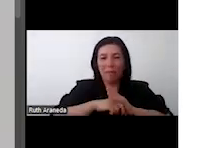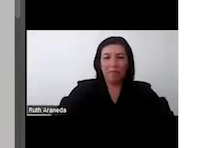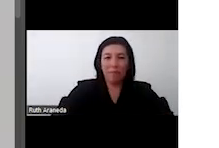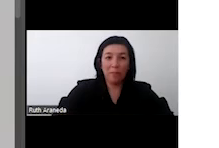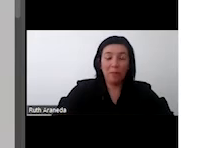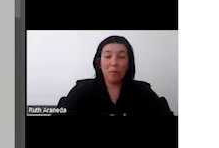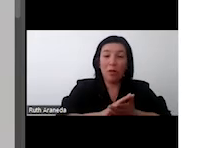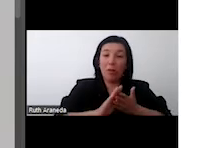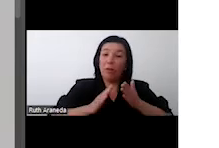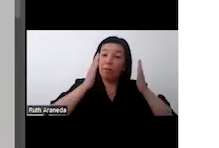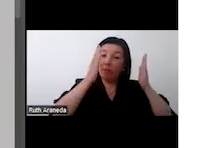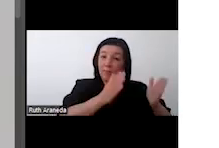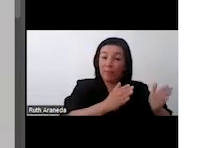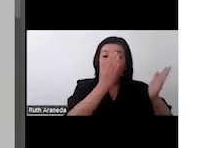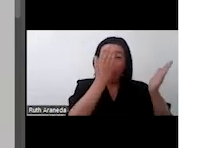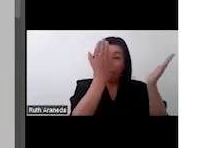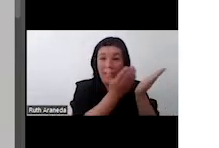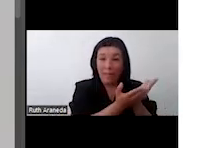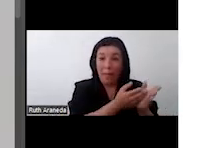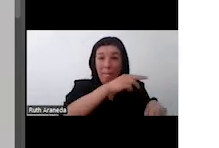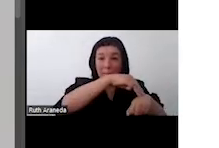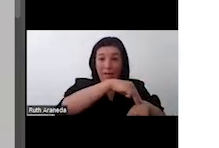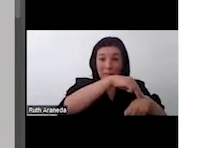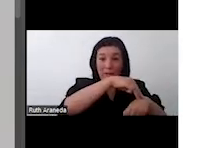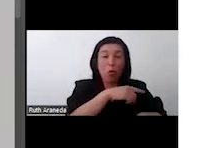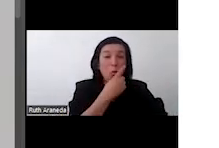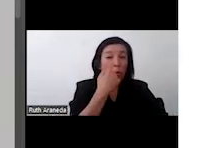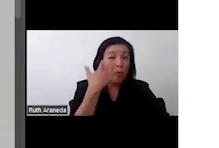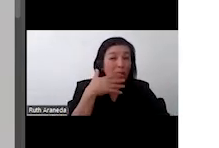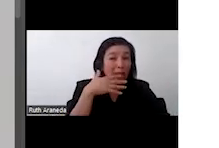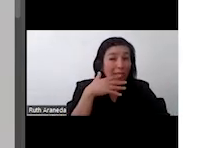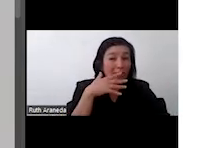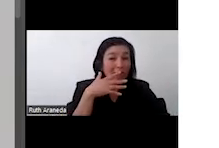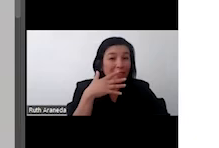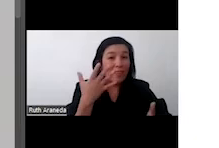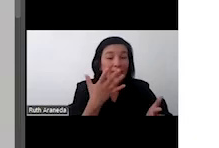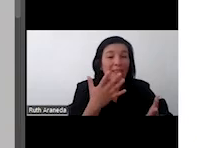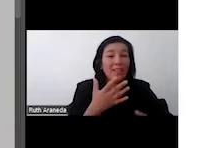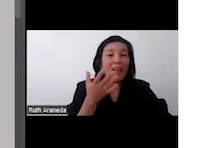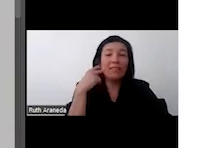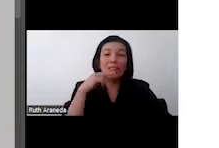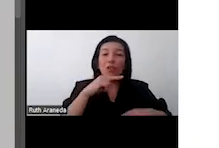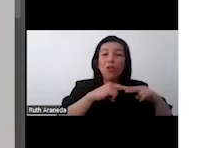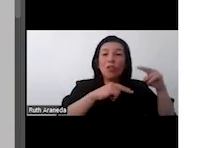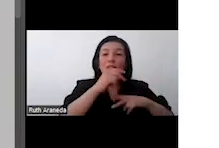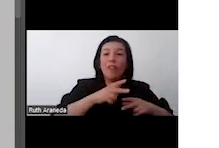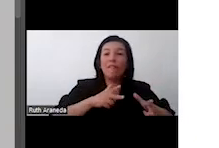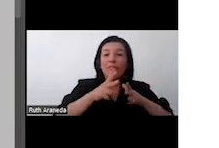caso del Valle del Marga Marga, una de las cosas importantes, hitos importantes, fue la construcción del ferrocarril